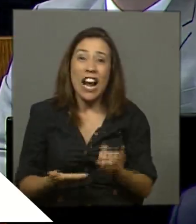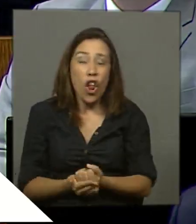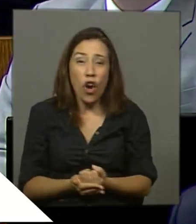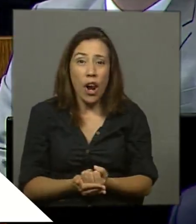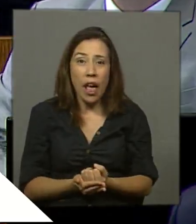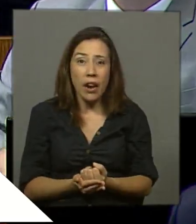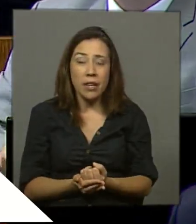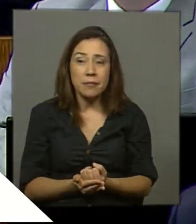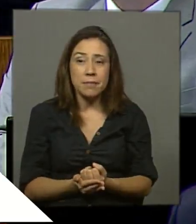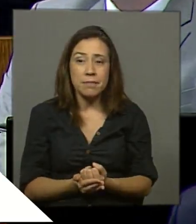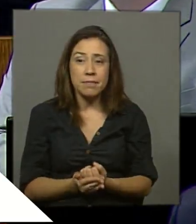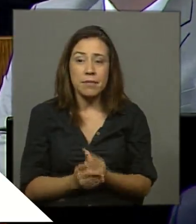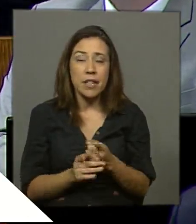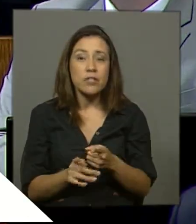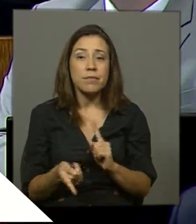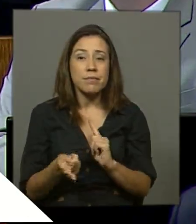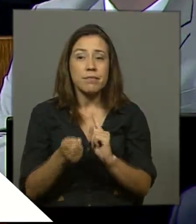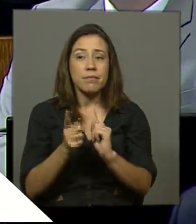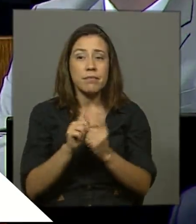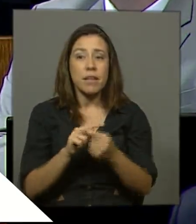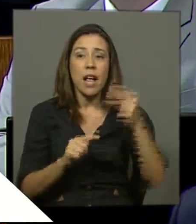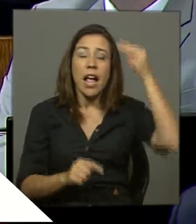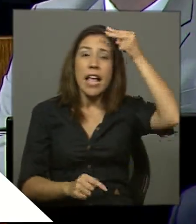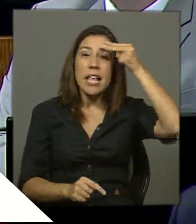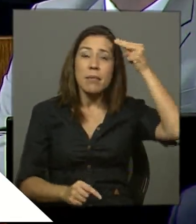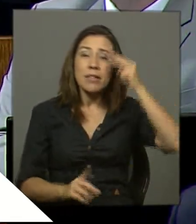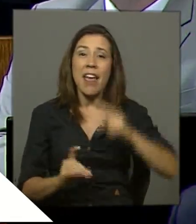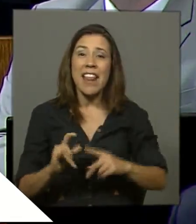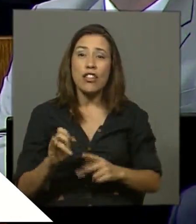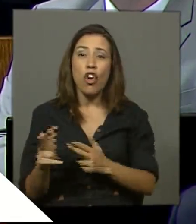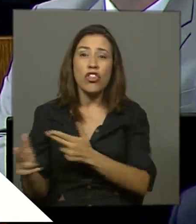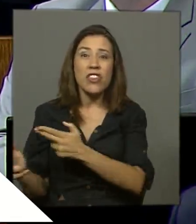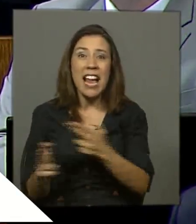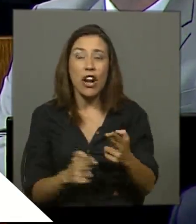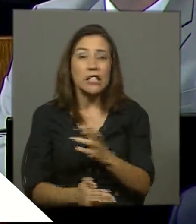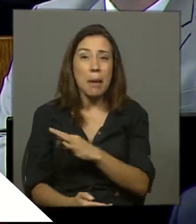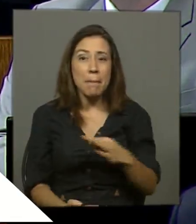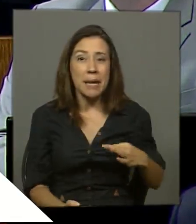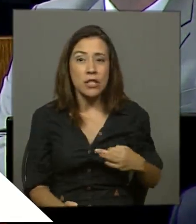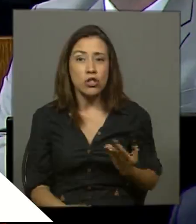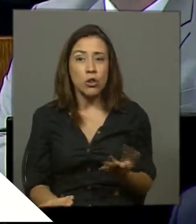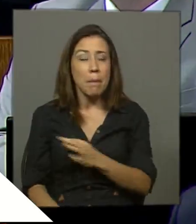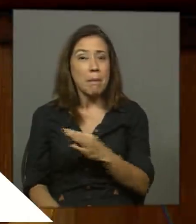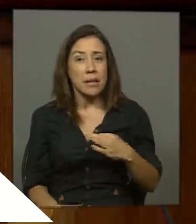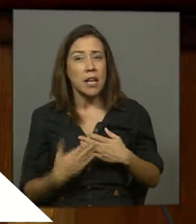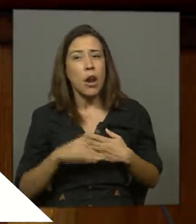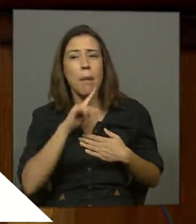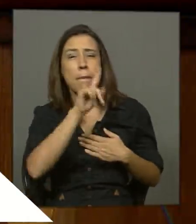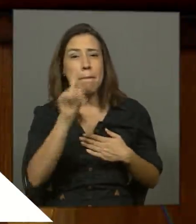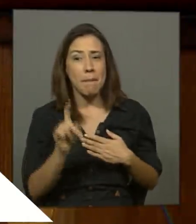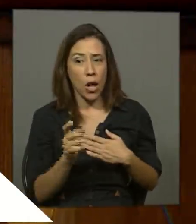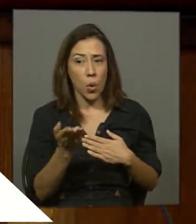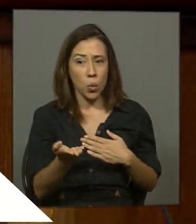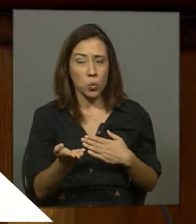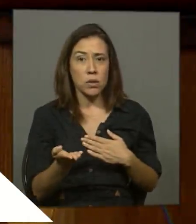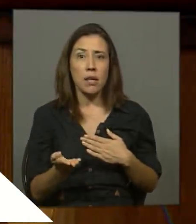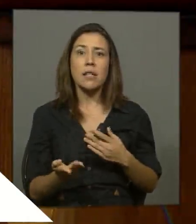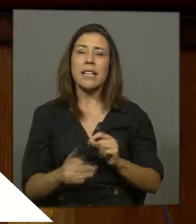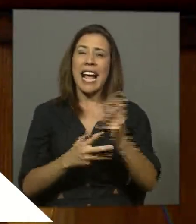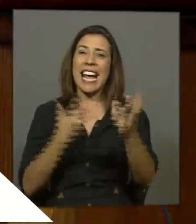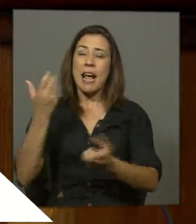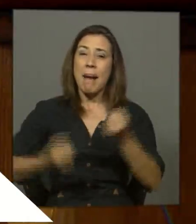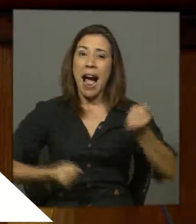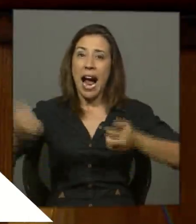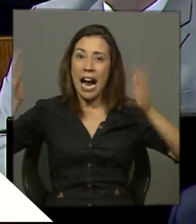Esto es lo que va configurando la hipótesis del delito terrorista ministro ministro le quiero hacer una pregunta si la quema de